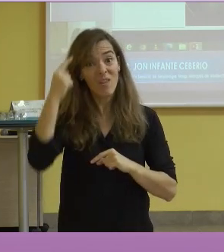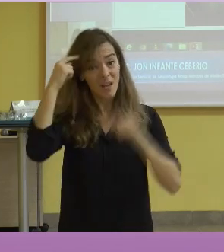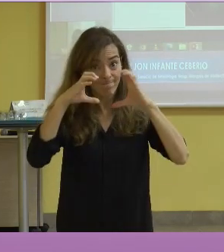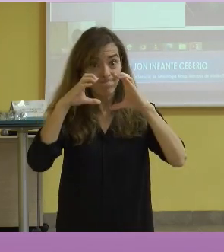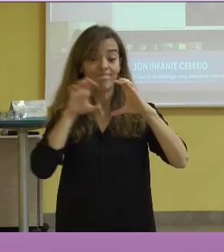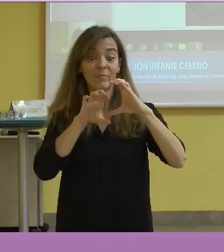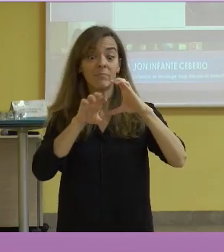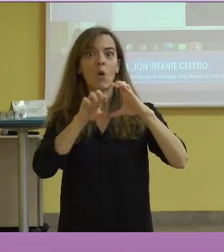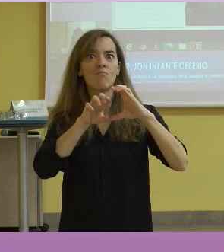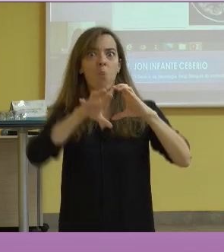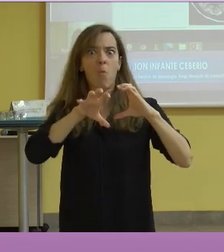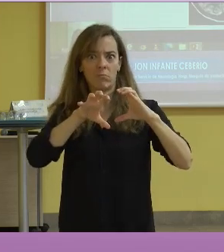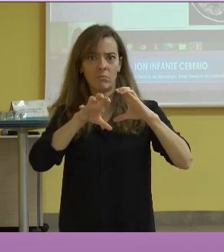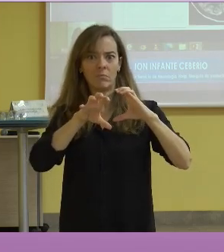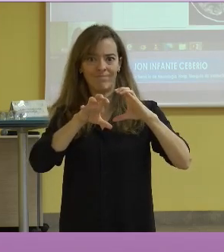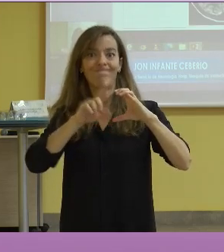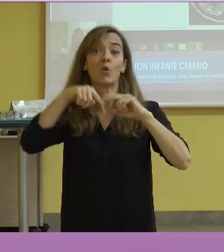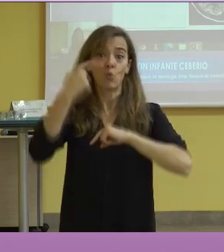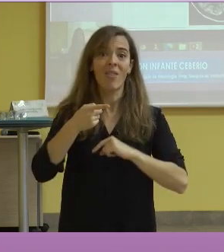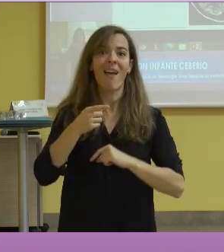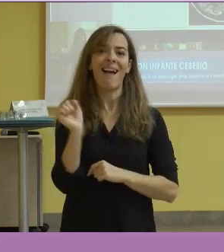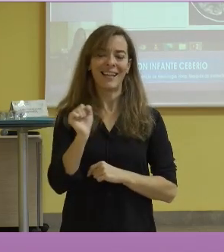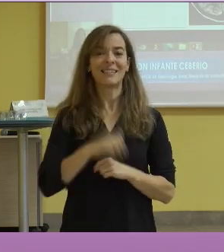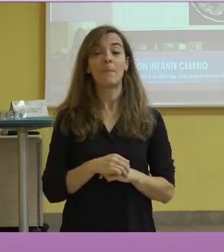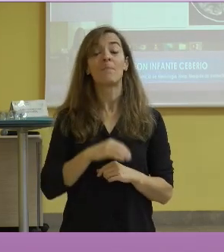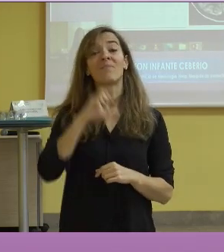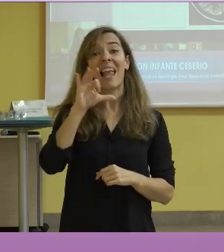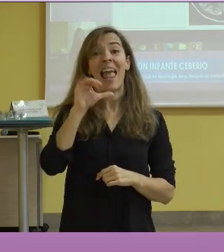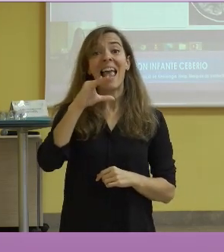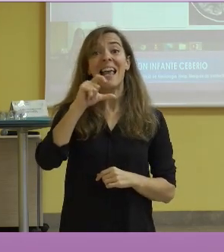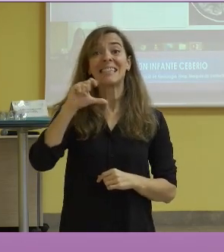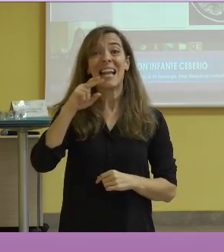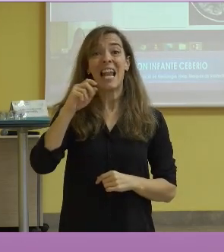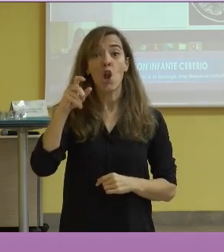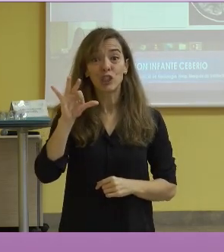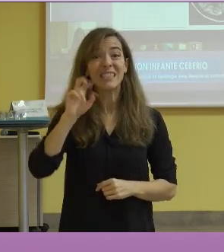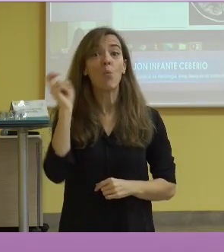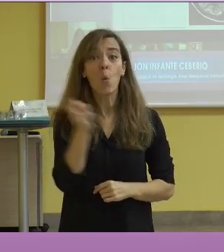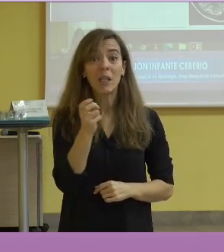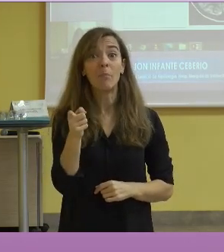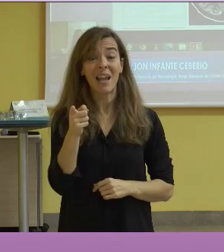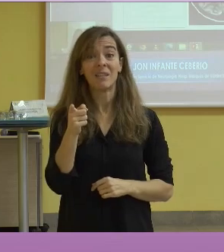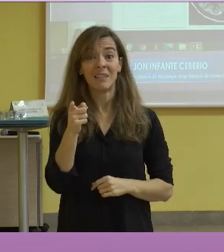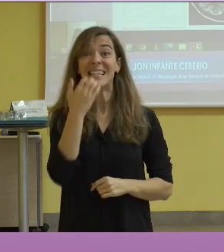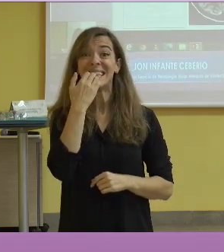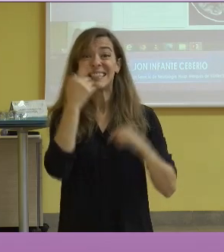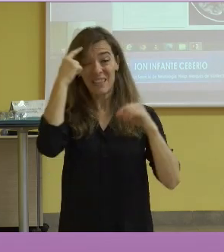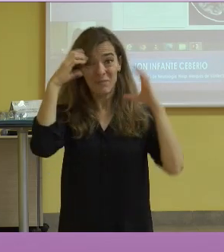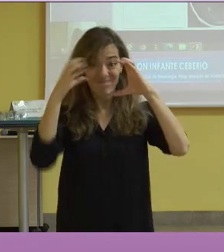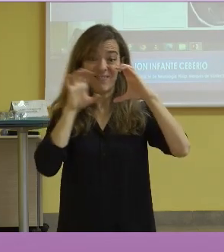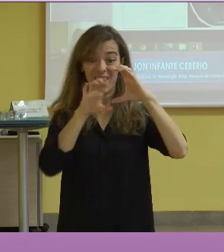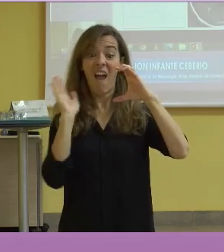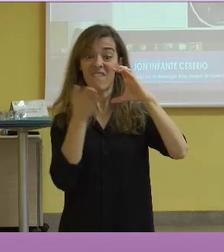infecciosa y provocar ataxia. La esclerosis múltiple, cuando las lesiones de la esclerosis múltiple afectan al cerebelo,